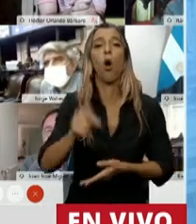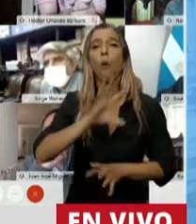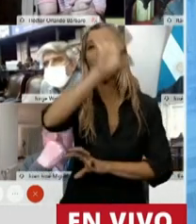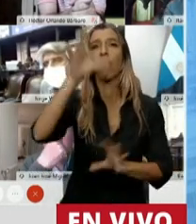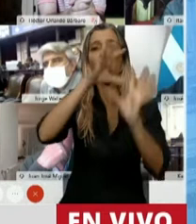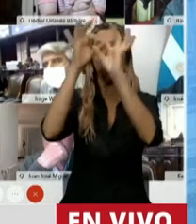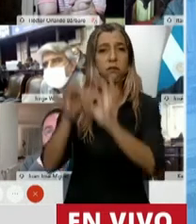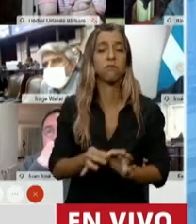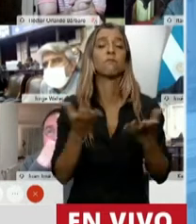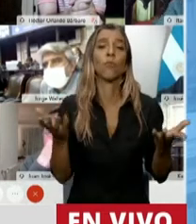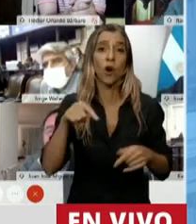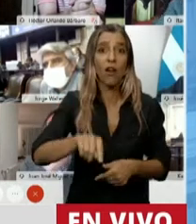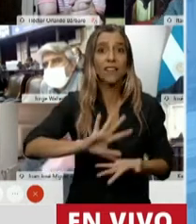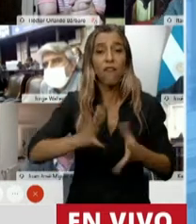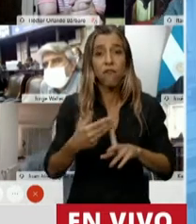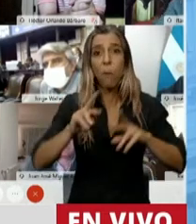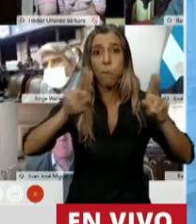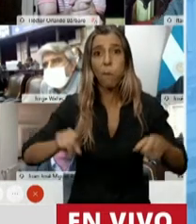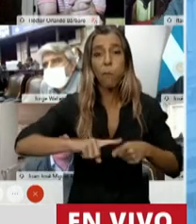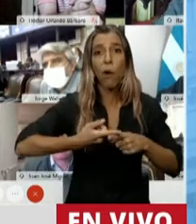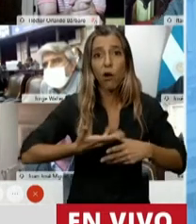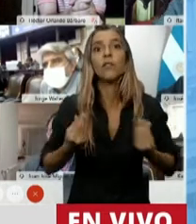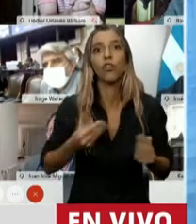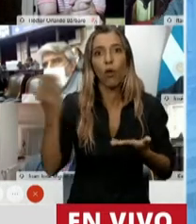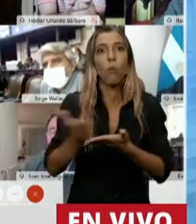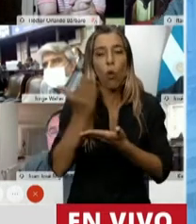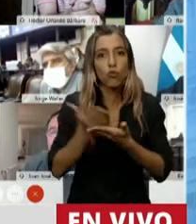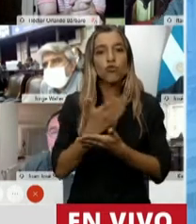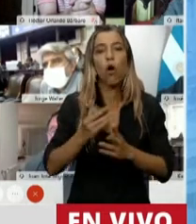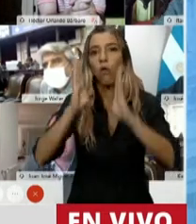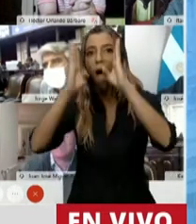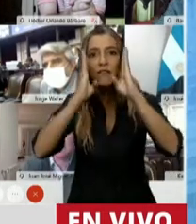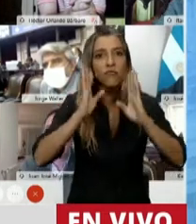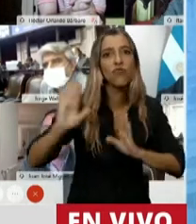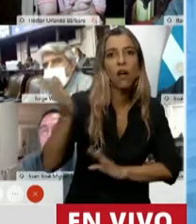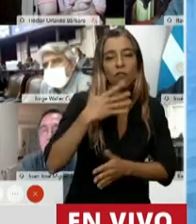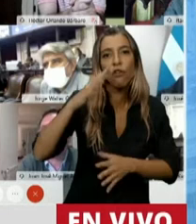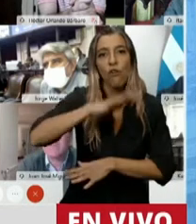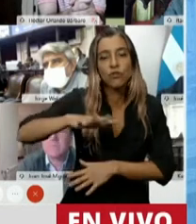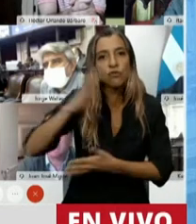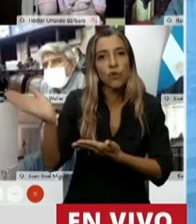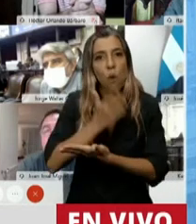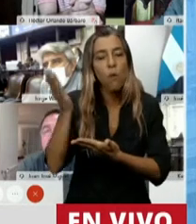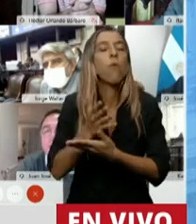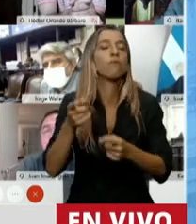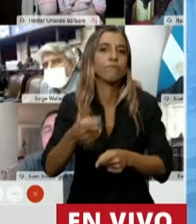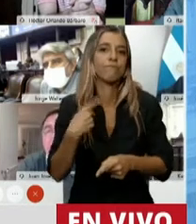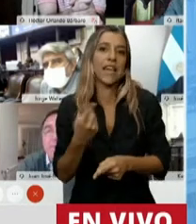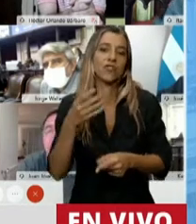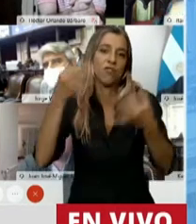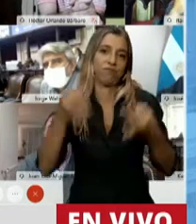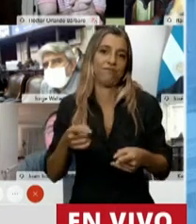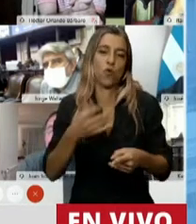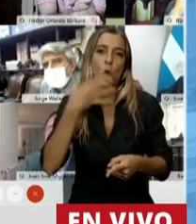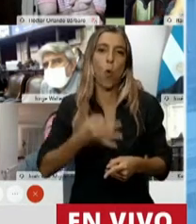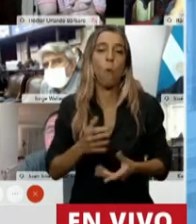las políticas productivas. Decir que estamos, se han hablado de las pequeñas y